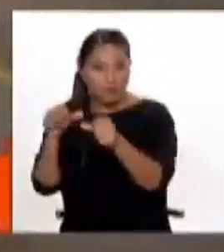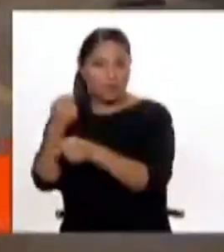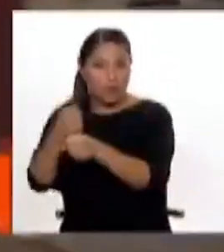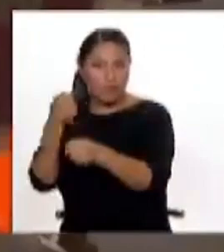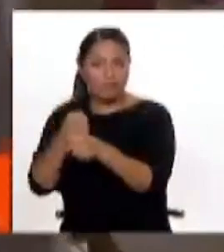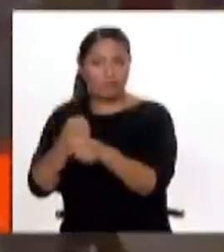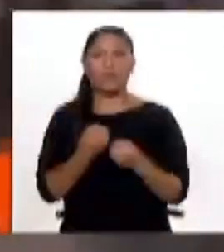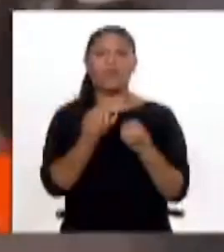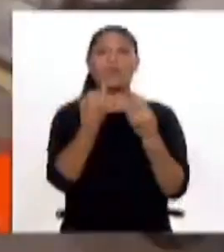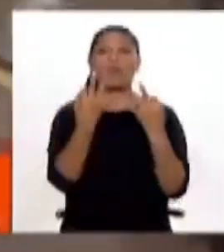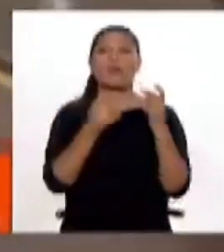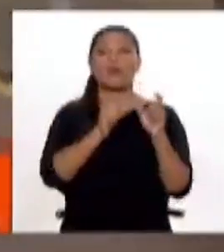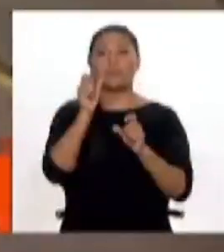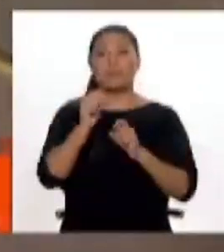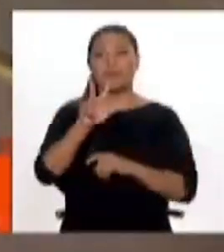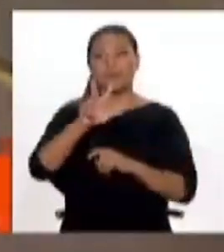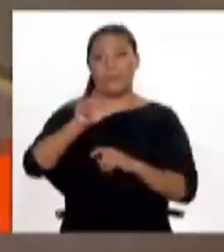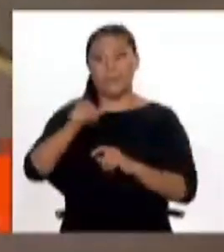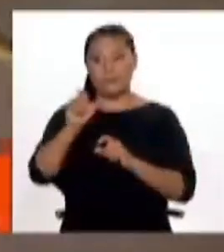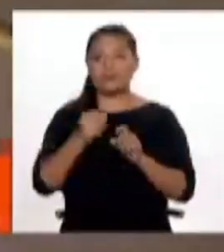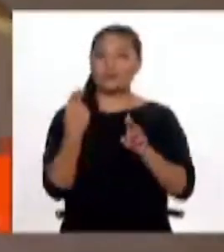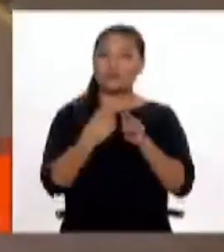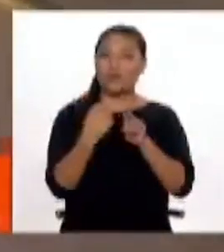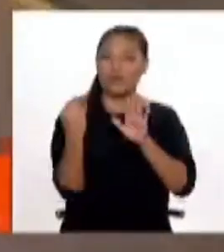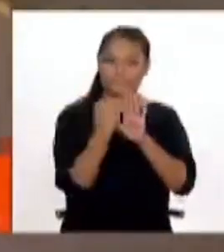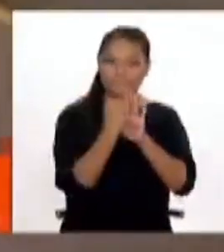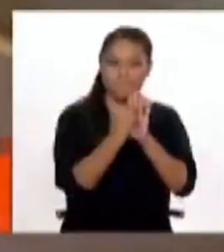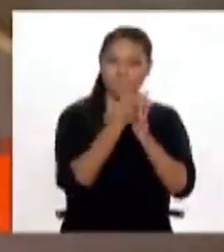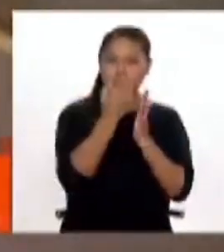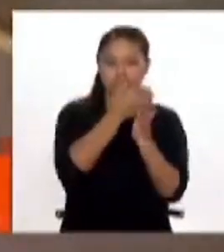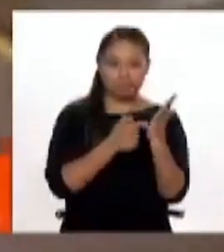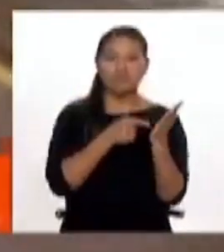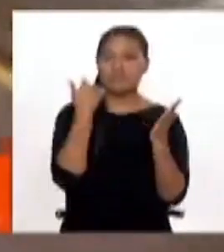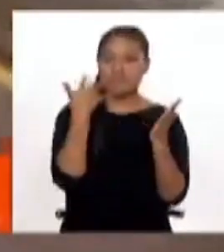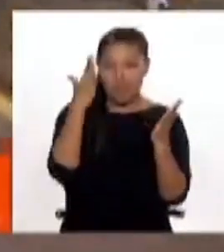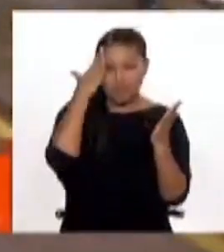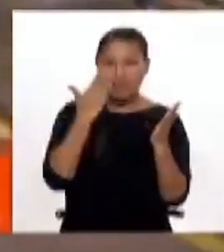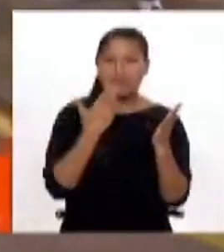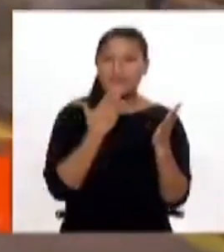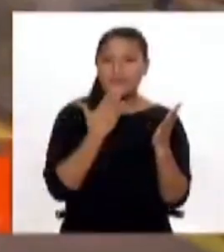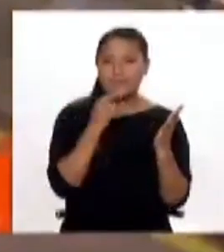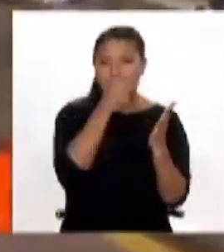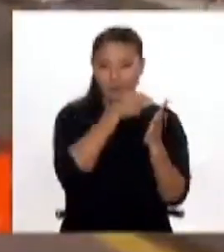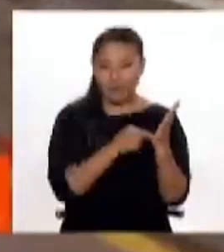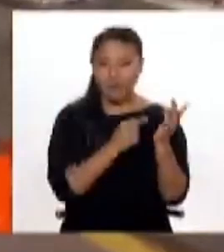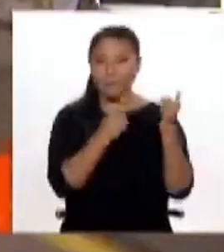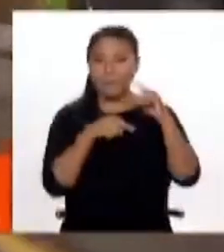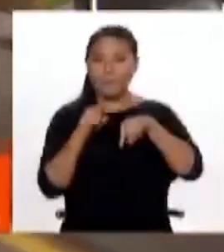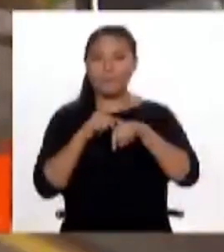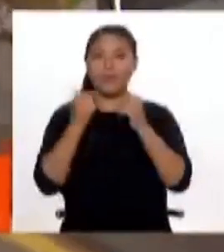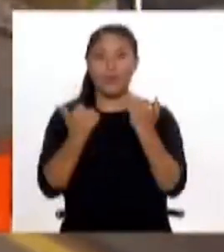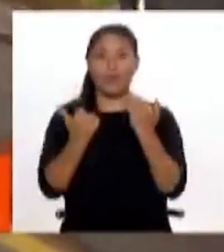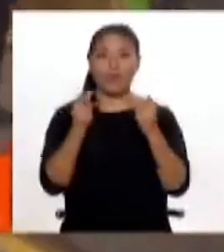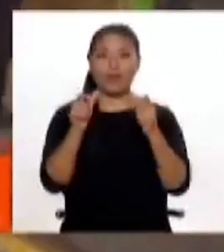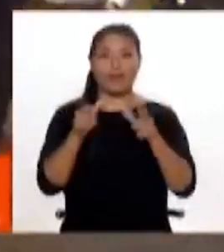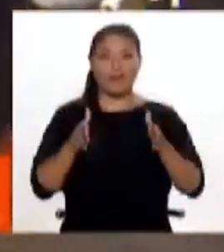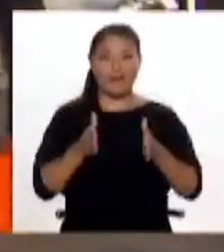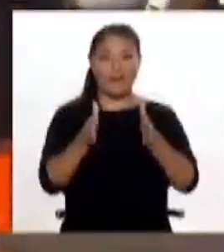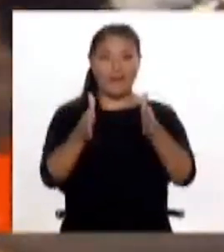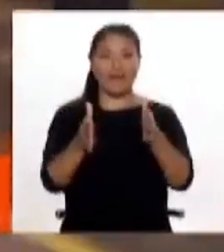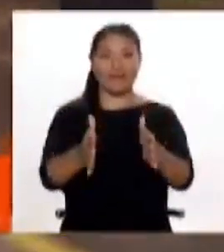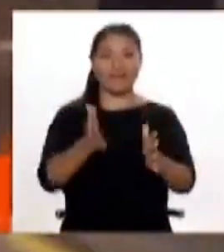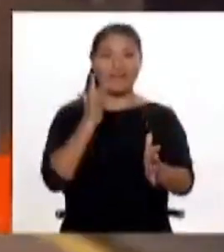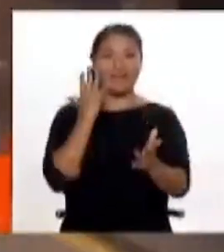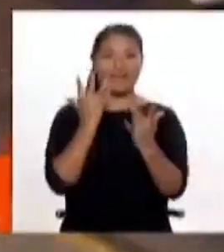que se empadronaron. Y bueno, las calles hasta el momento permanecen libres. Sin embargo, más temprano también los ambulantes